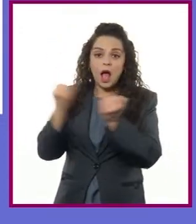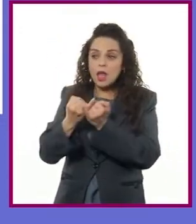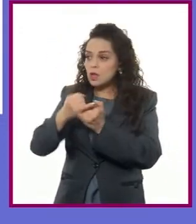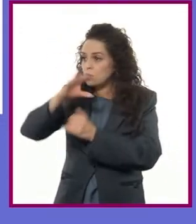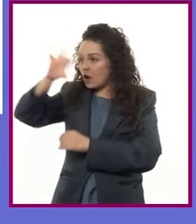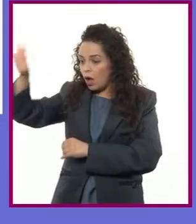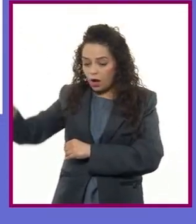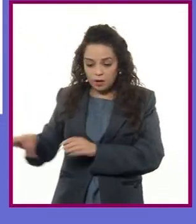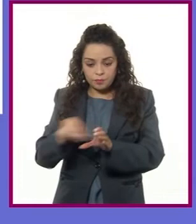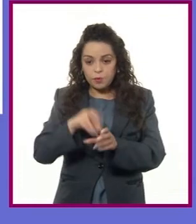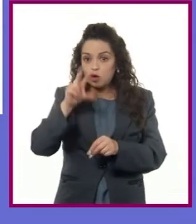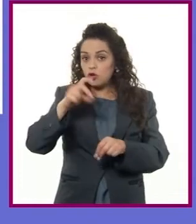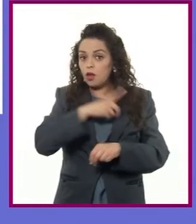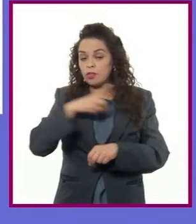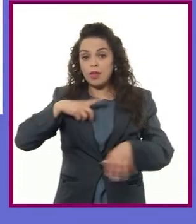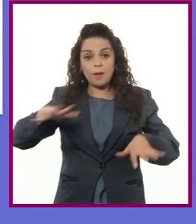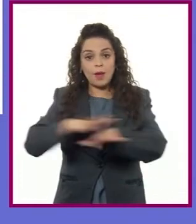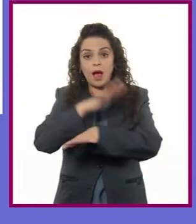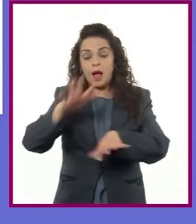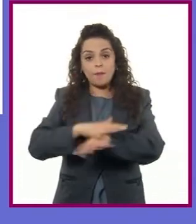alterar las ideas.